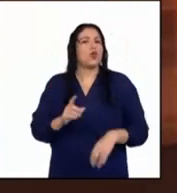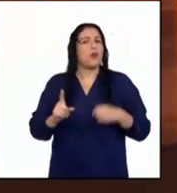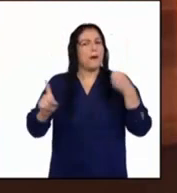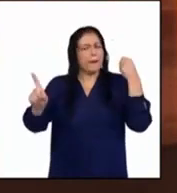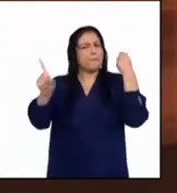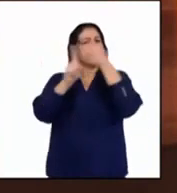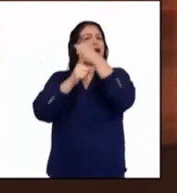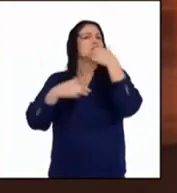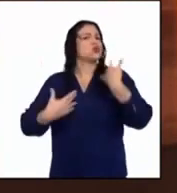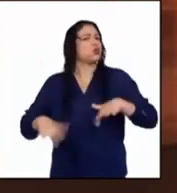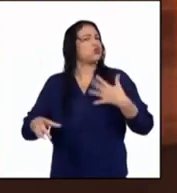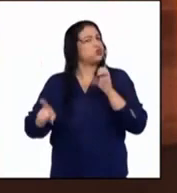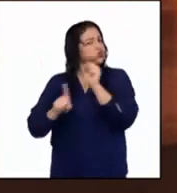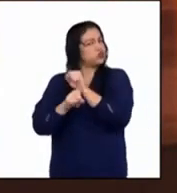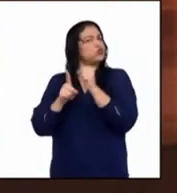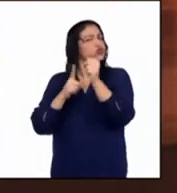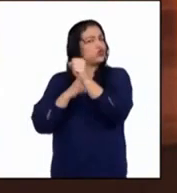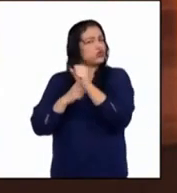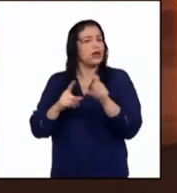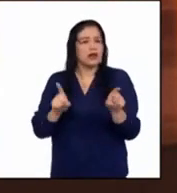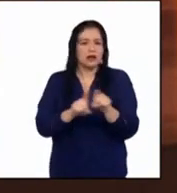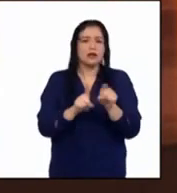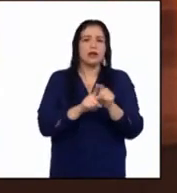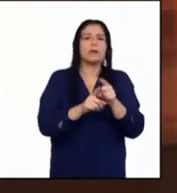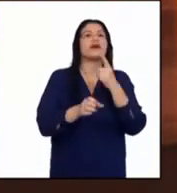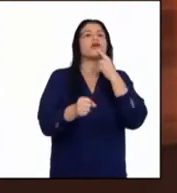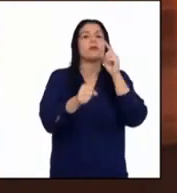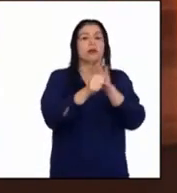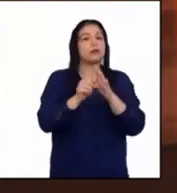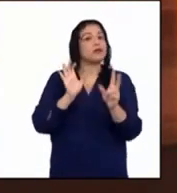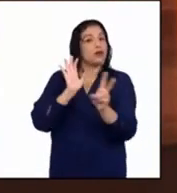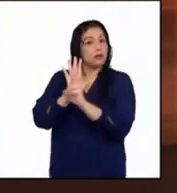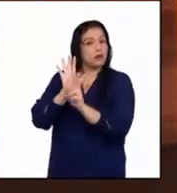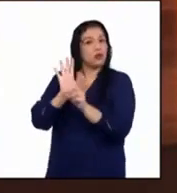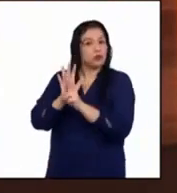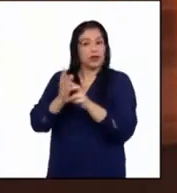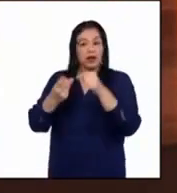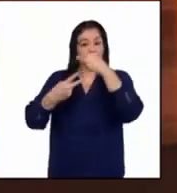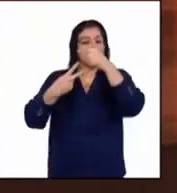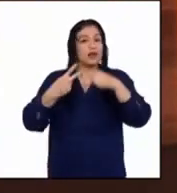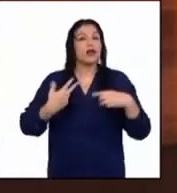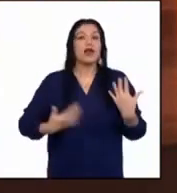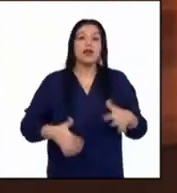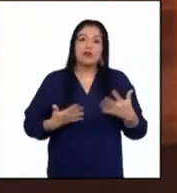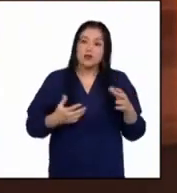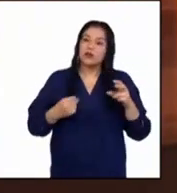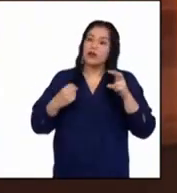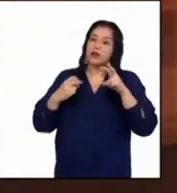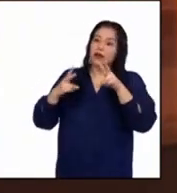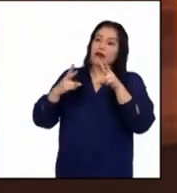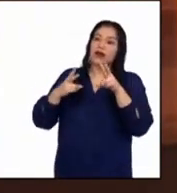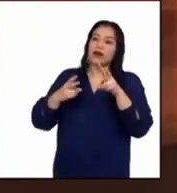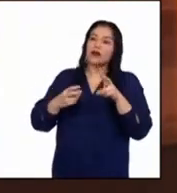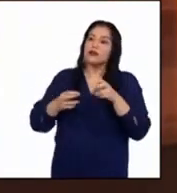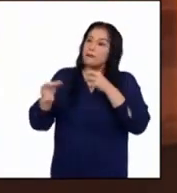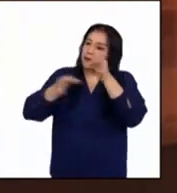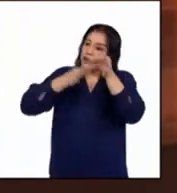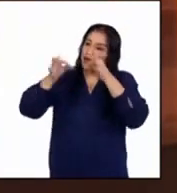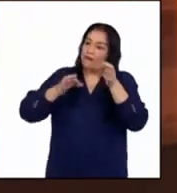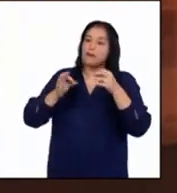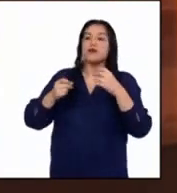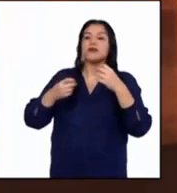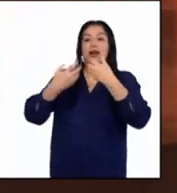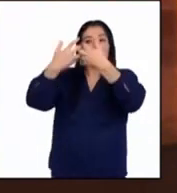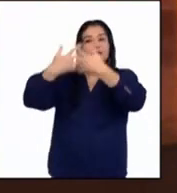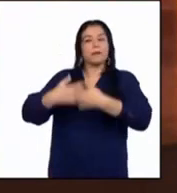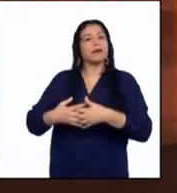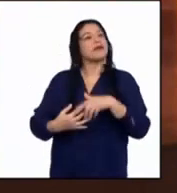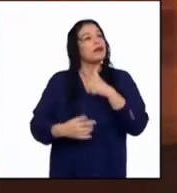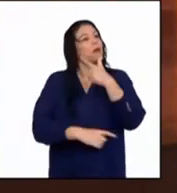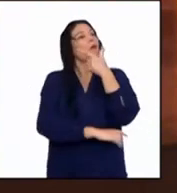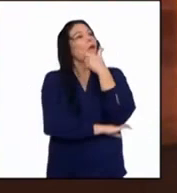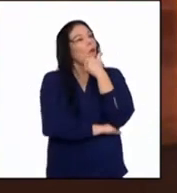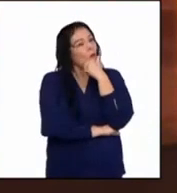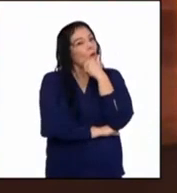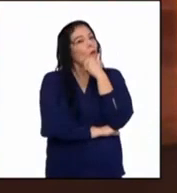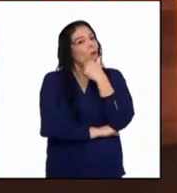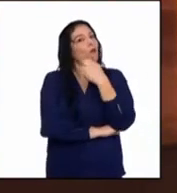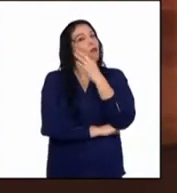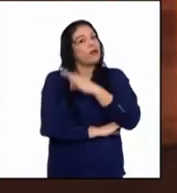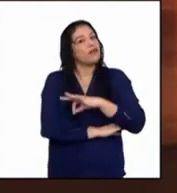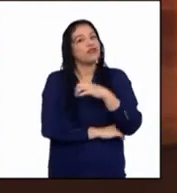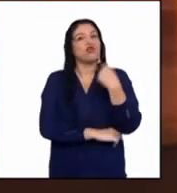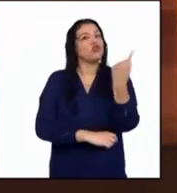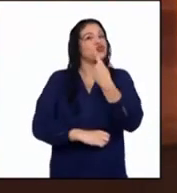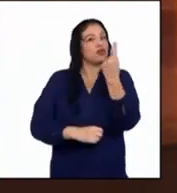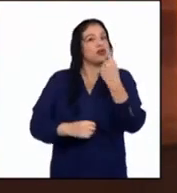competencias del voluntario. Y esto era algo que a las empresas les generaba un beneficio ya no social,